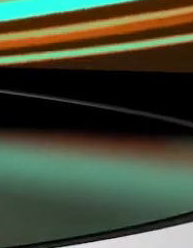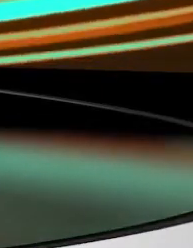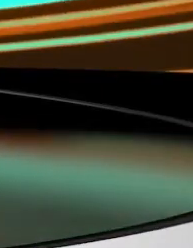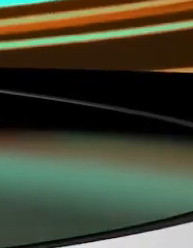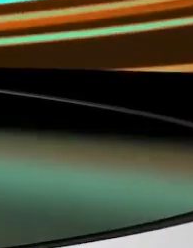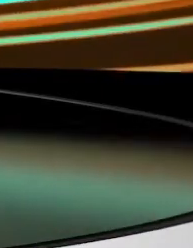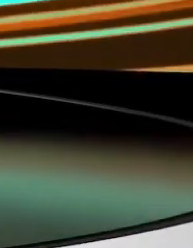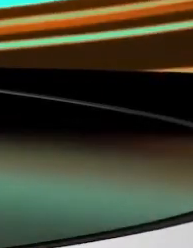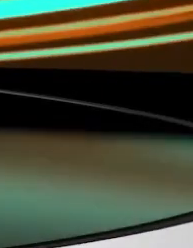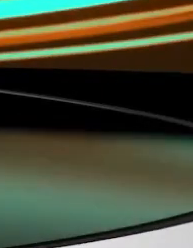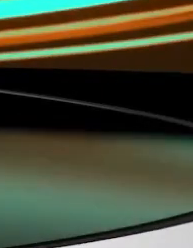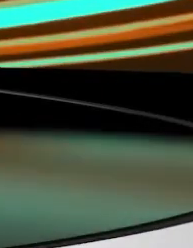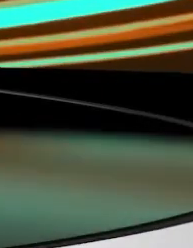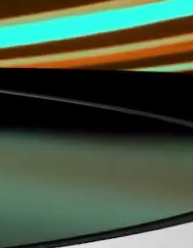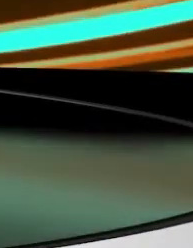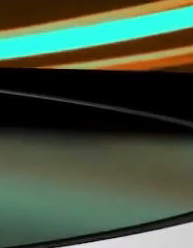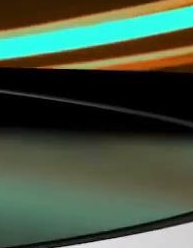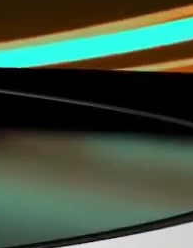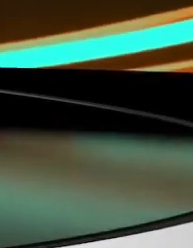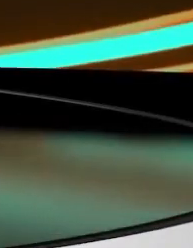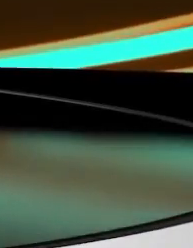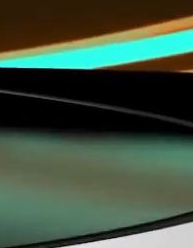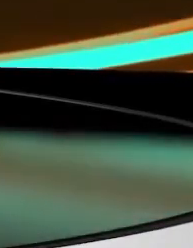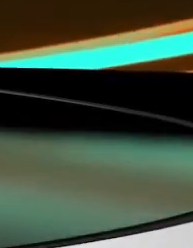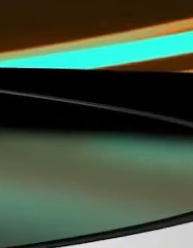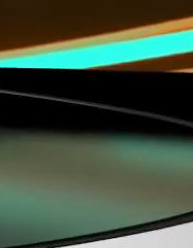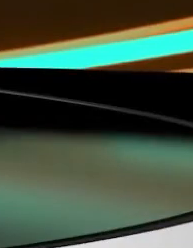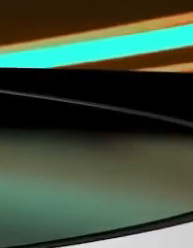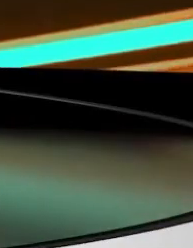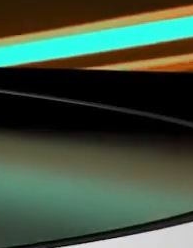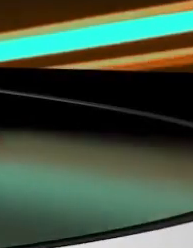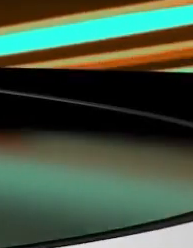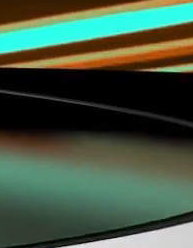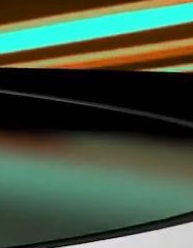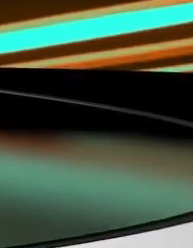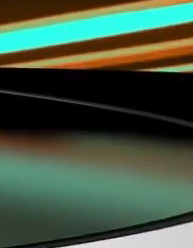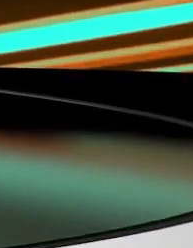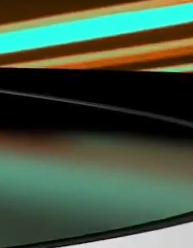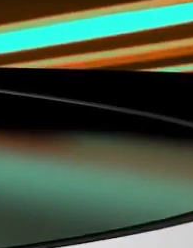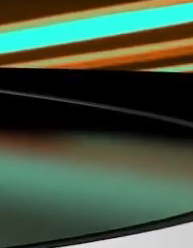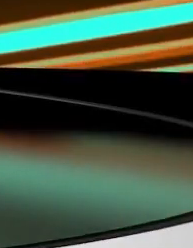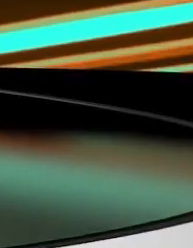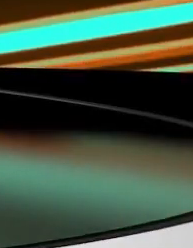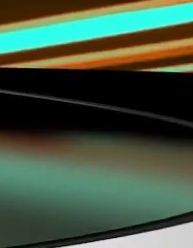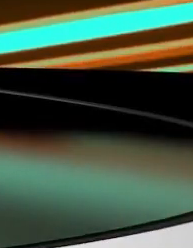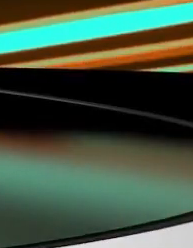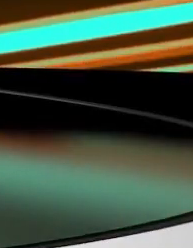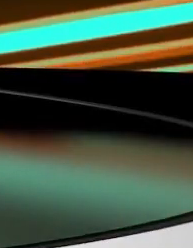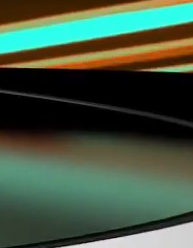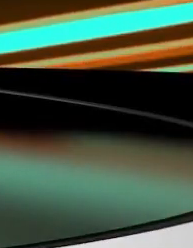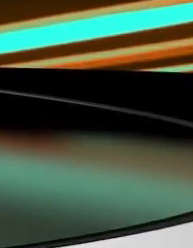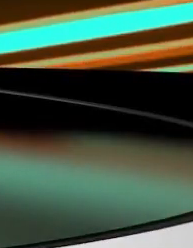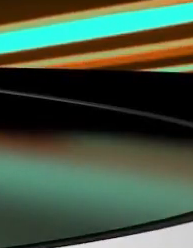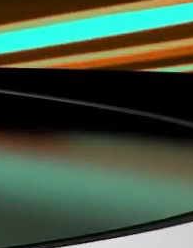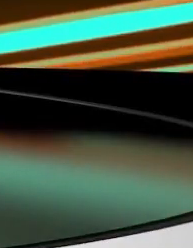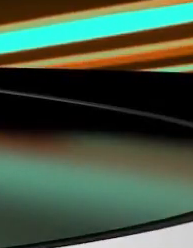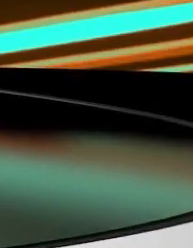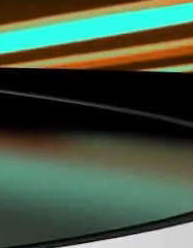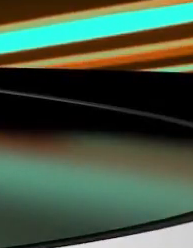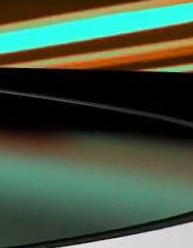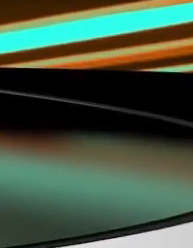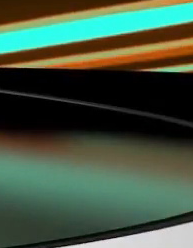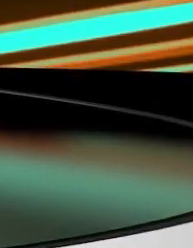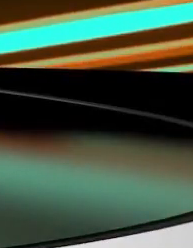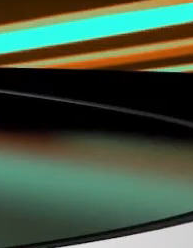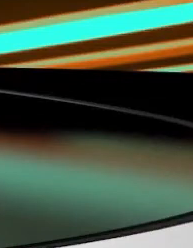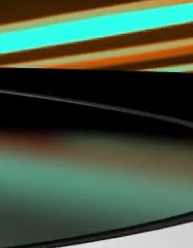de Desalinización AG. Bueno, muchas gracias por este aporte que han hecho con este tema a ambos, y les quiero